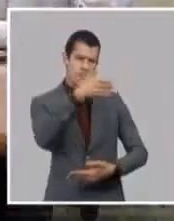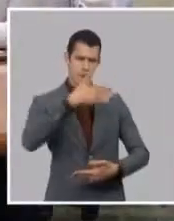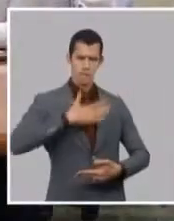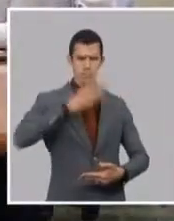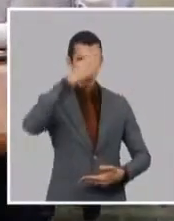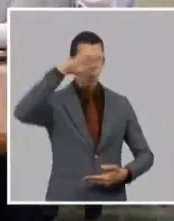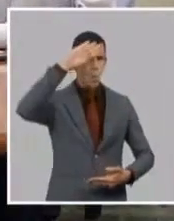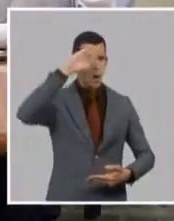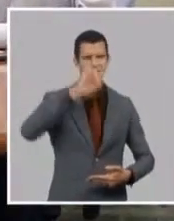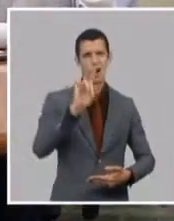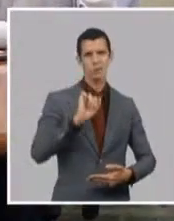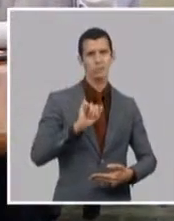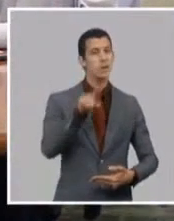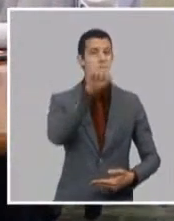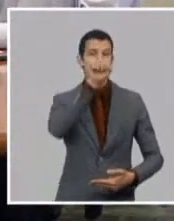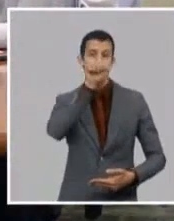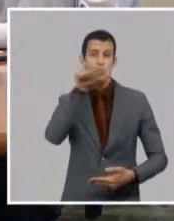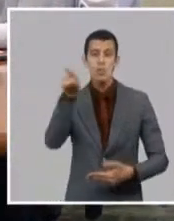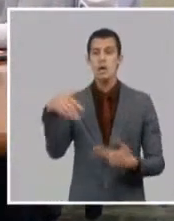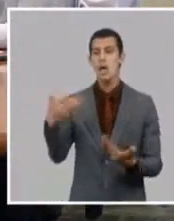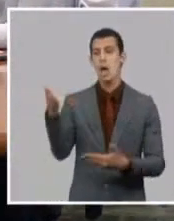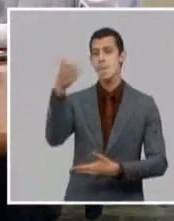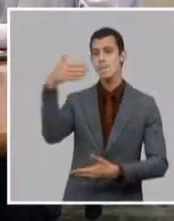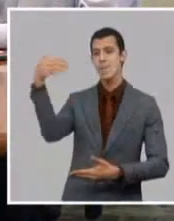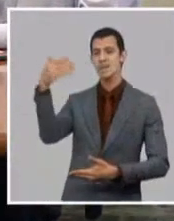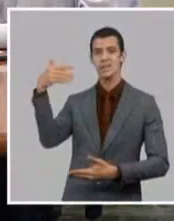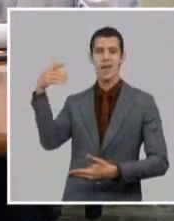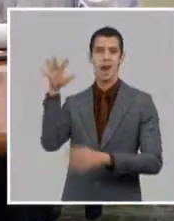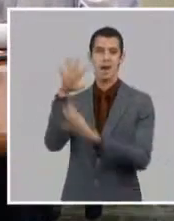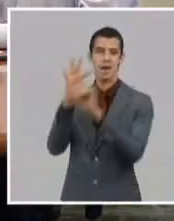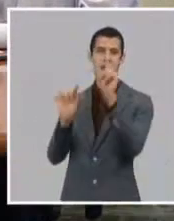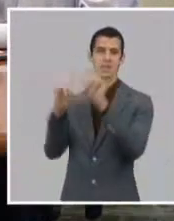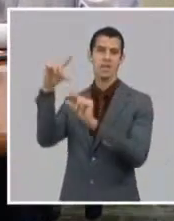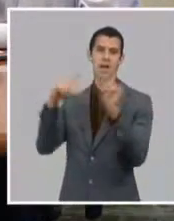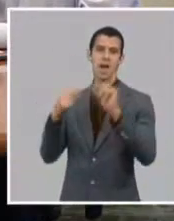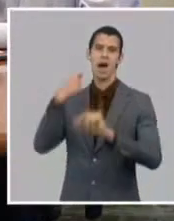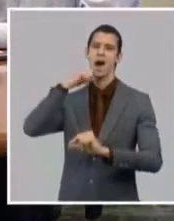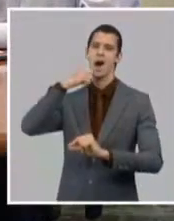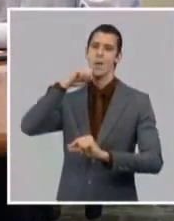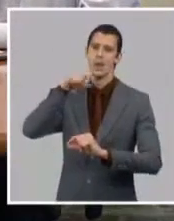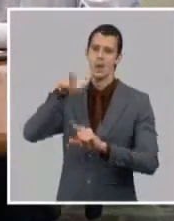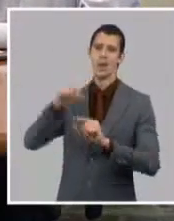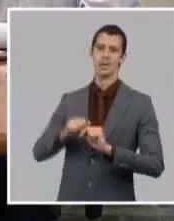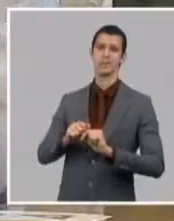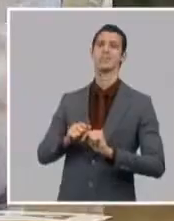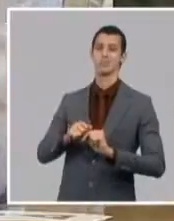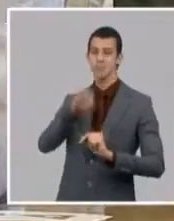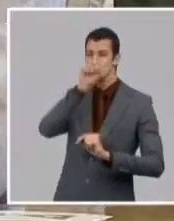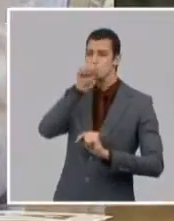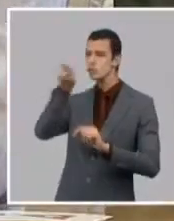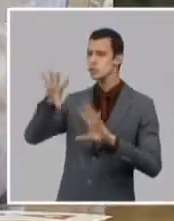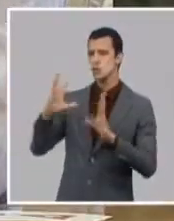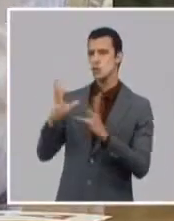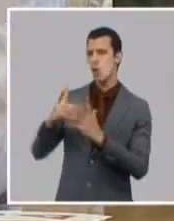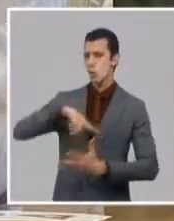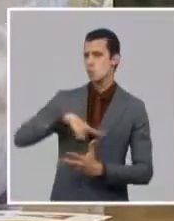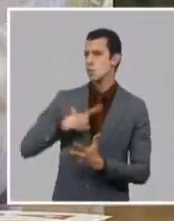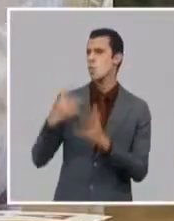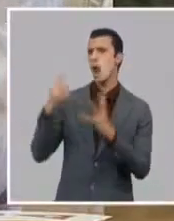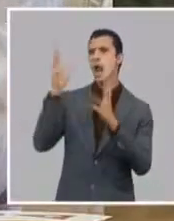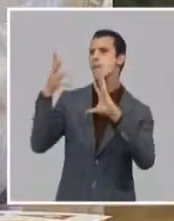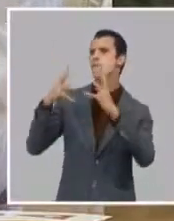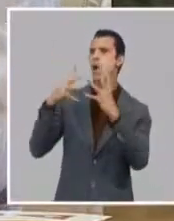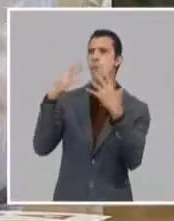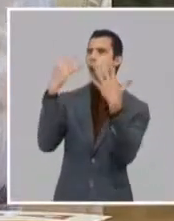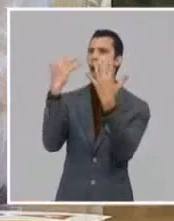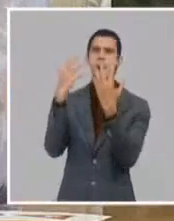fotos en estos días de las que tanto se han estado presentando, que precisamente son esas imágenes. El